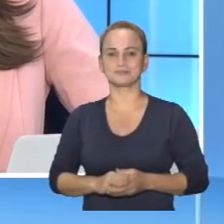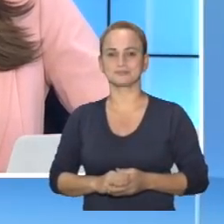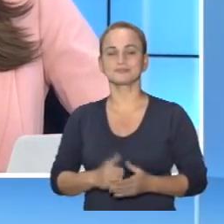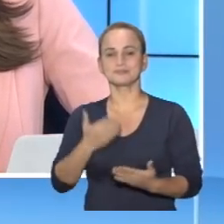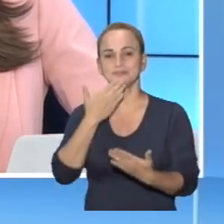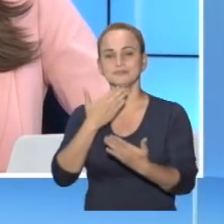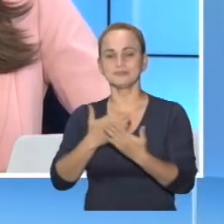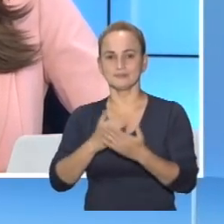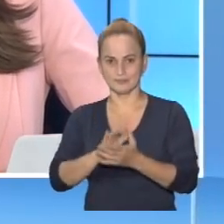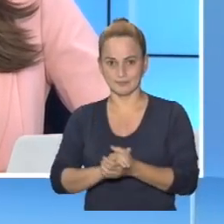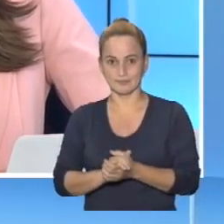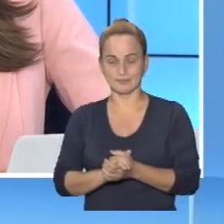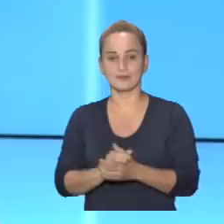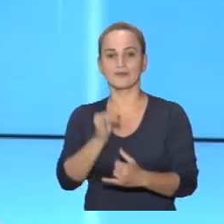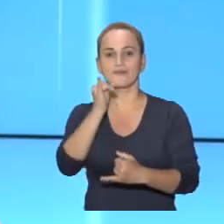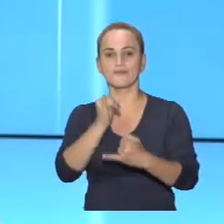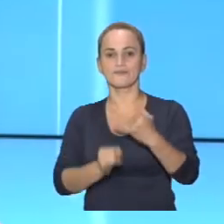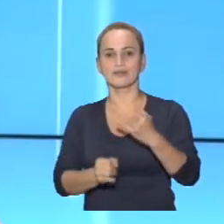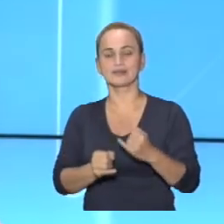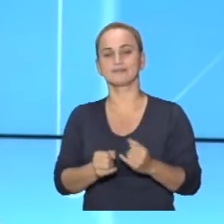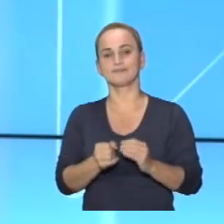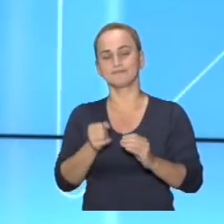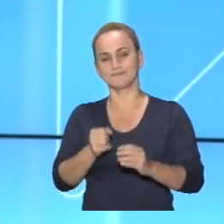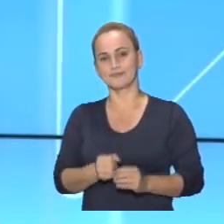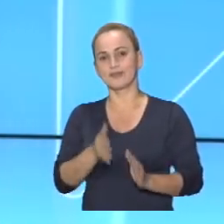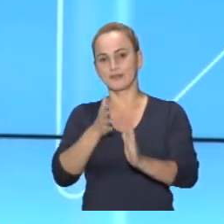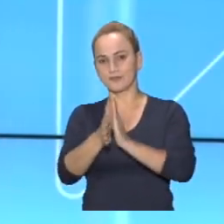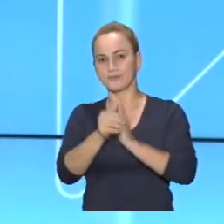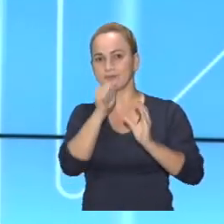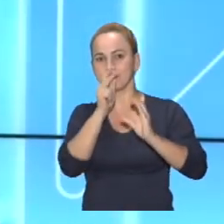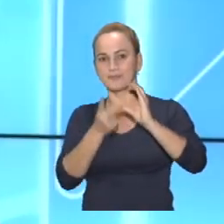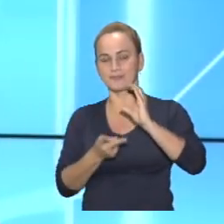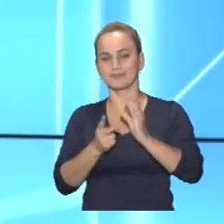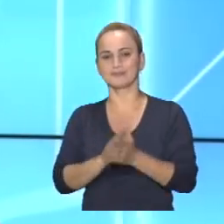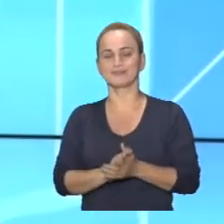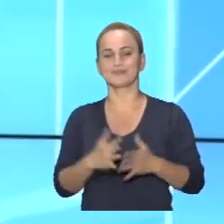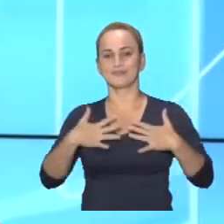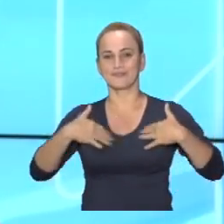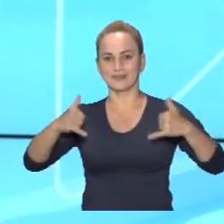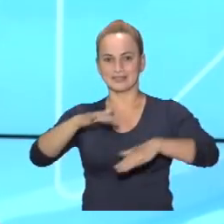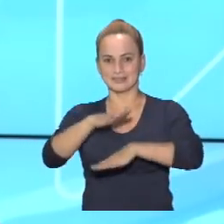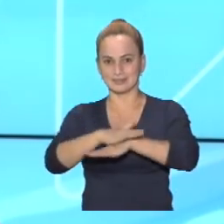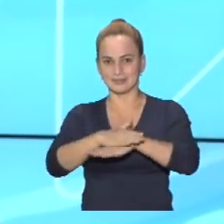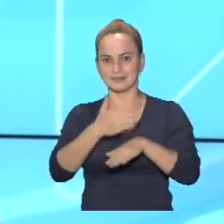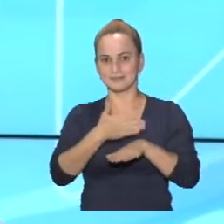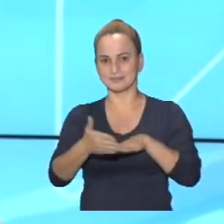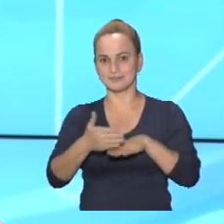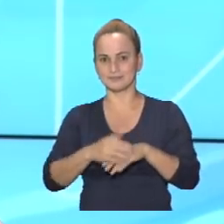Yusi, muchas gracias. Hasta aquí la información en Noticentro 1 CMI. Que pasen feliz tarde.